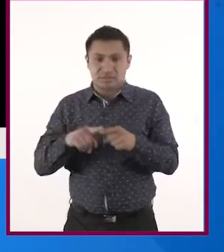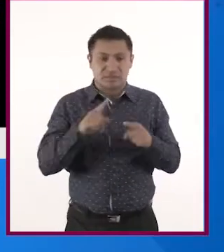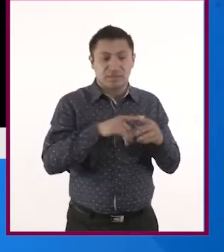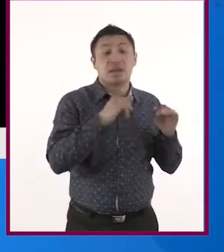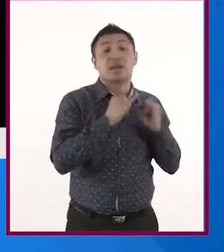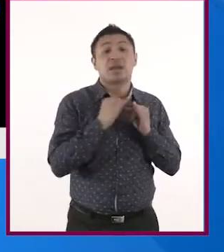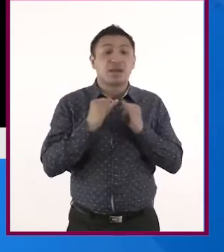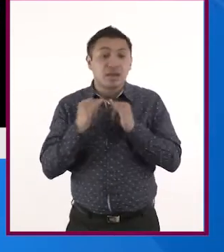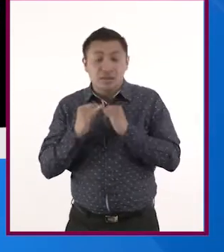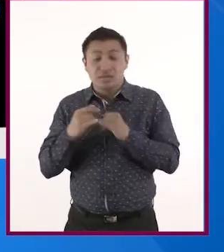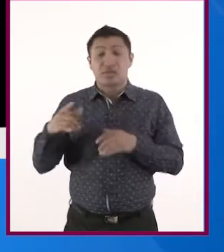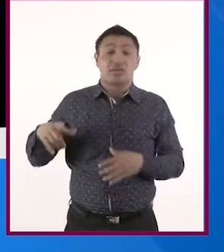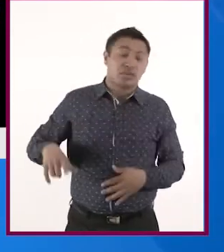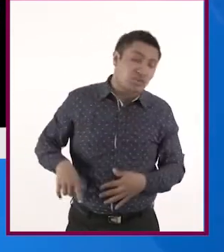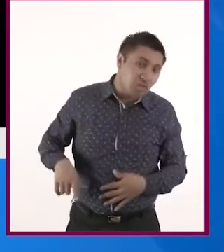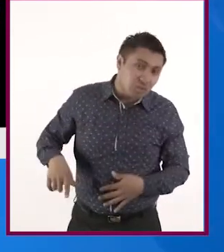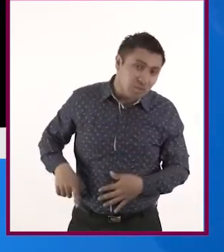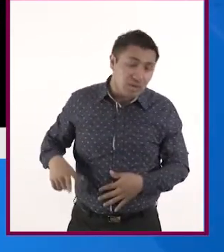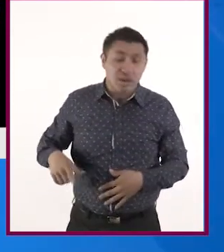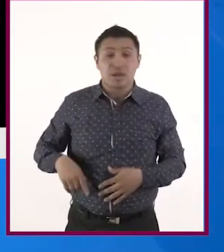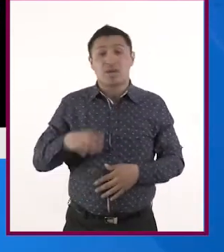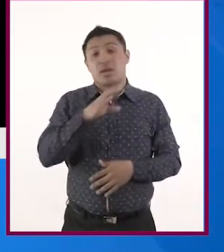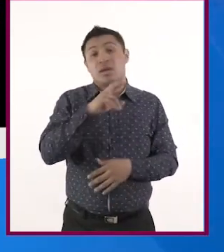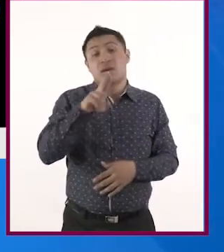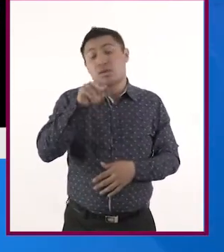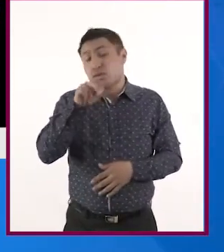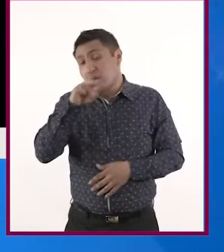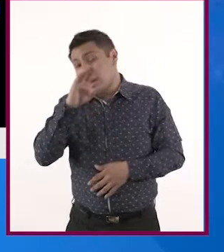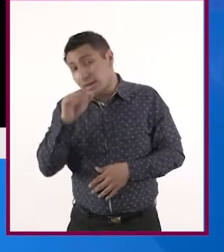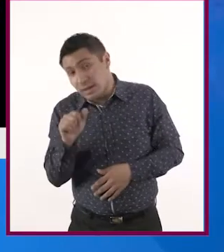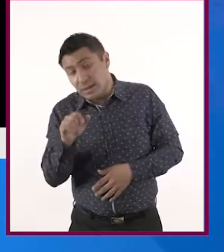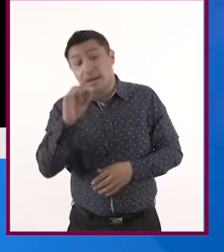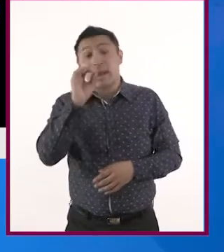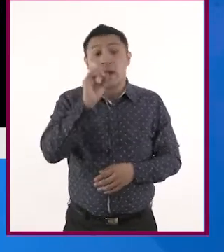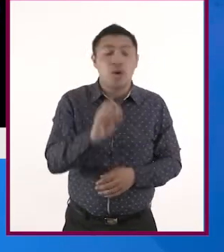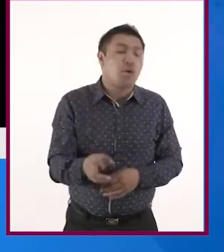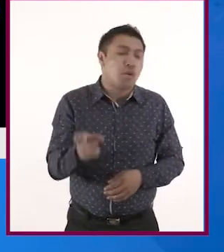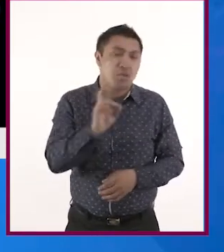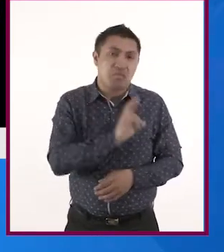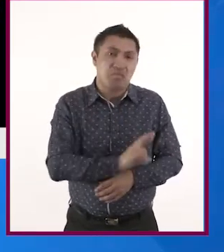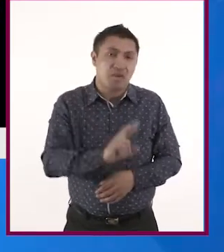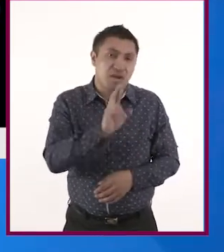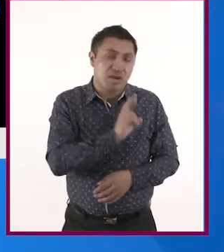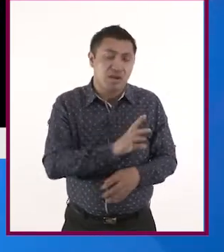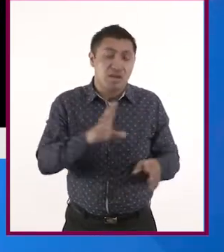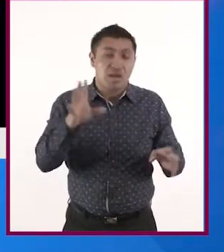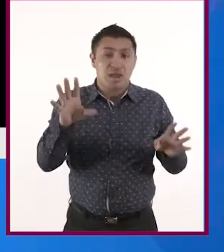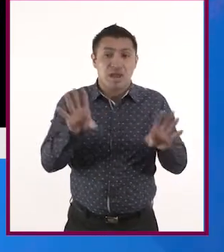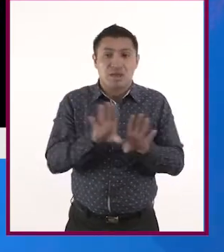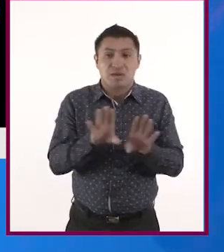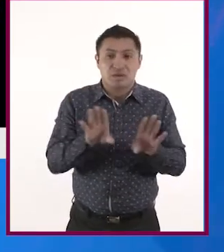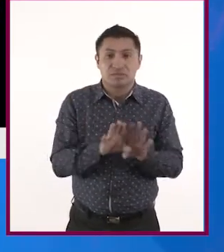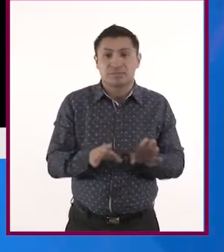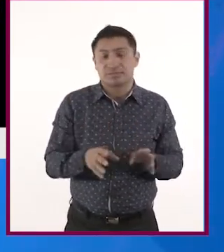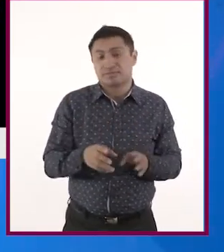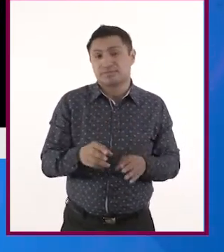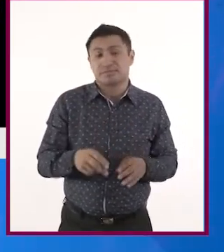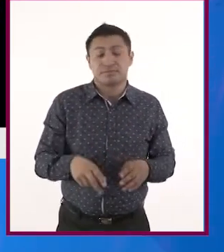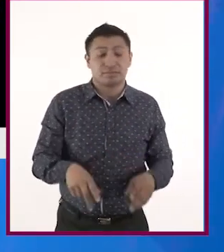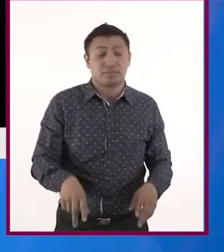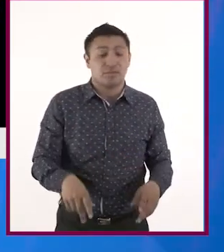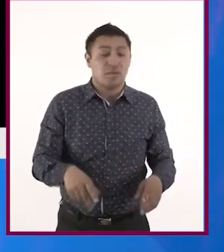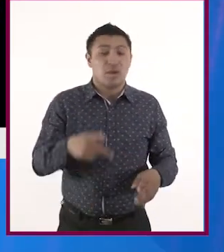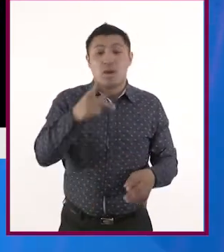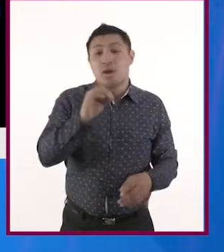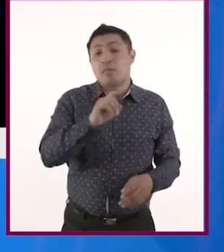desde organismos operadores a nivel de cuenca o particulares que tengan la concesión de la explotación de un pozo,